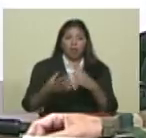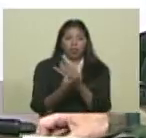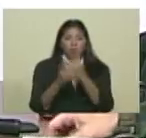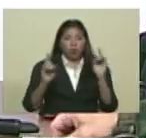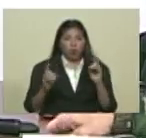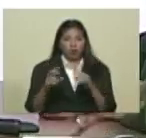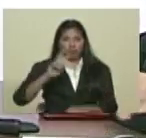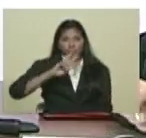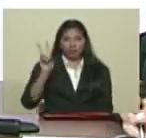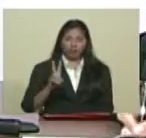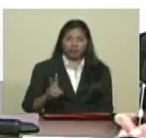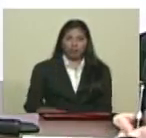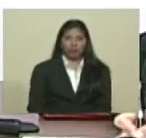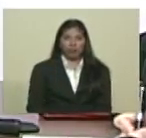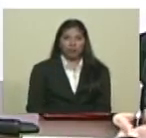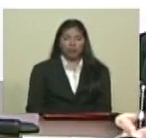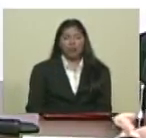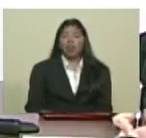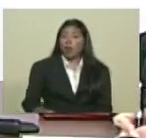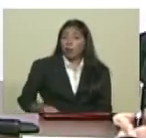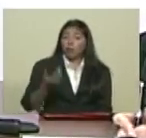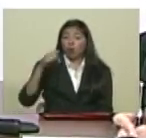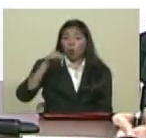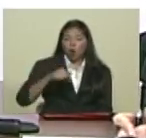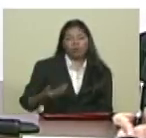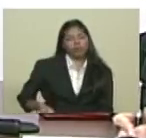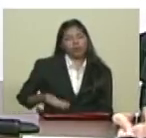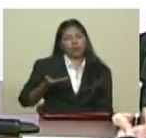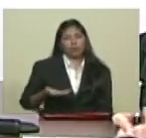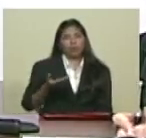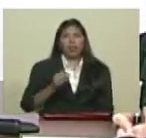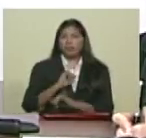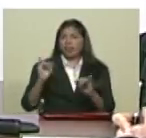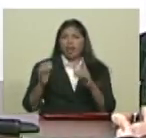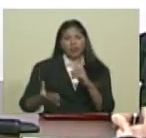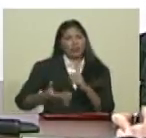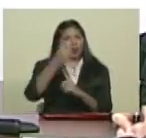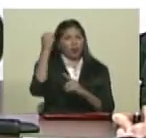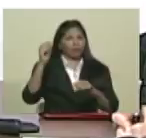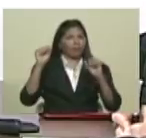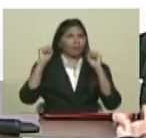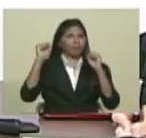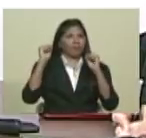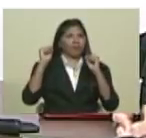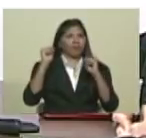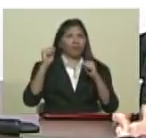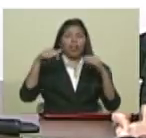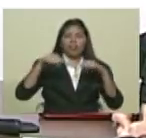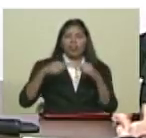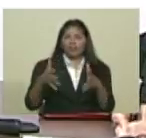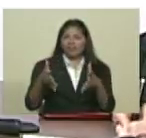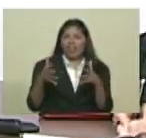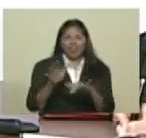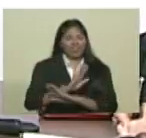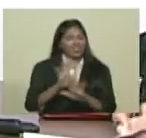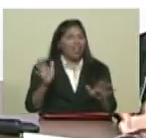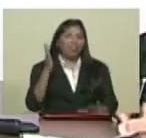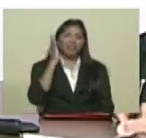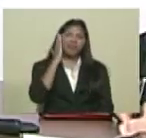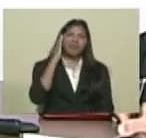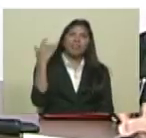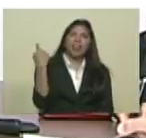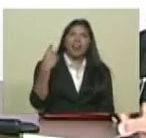Así que es un paso muy importante el que se está dando hoy. Ya es un triunfo. Ya a esta hora tenemos el triunfo en las manos, el triunfo